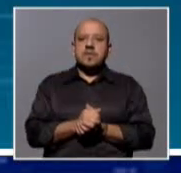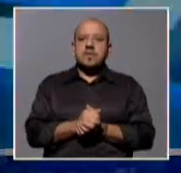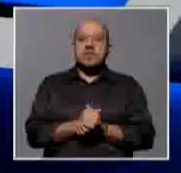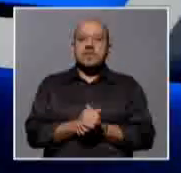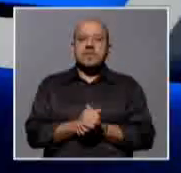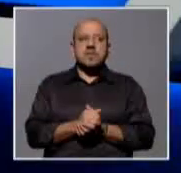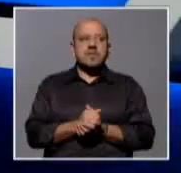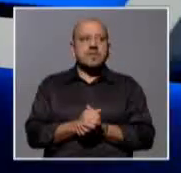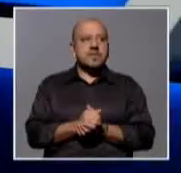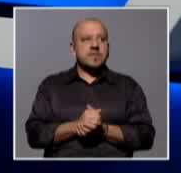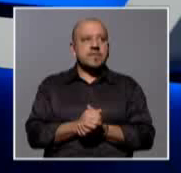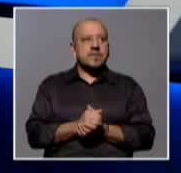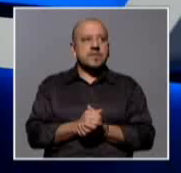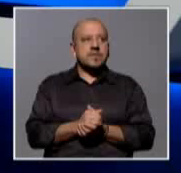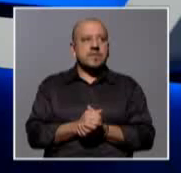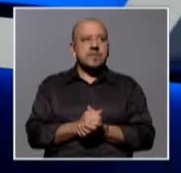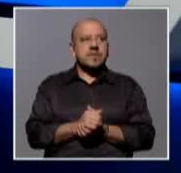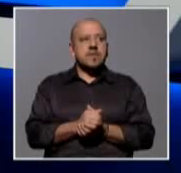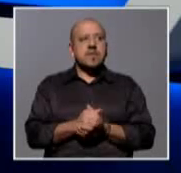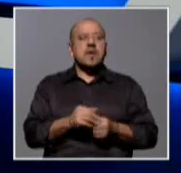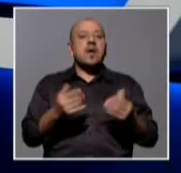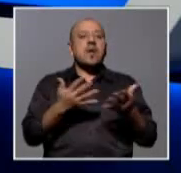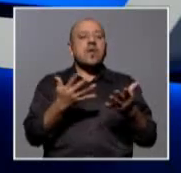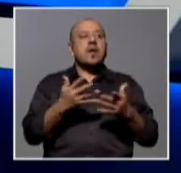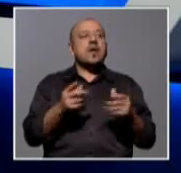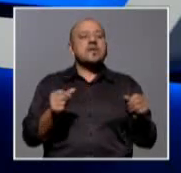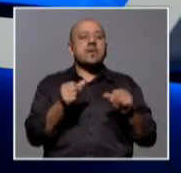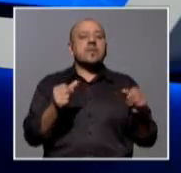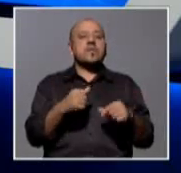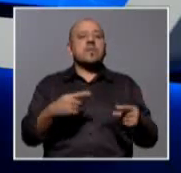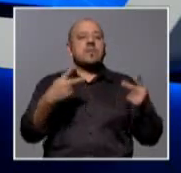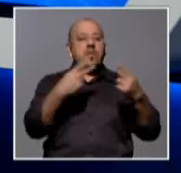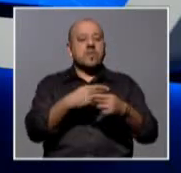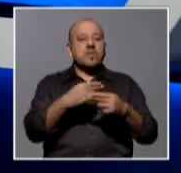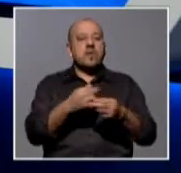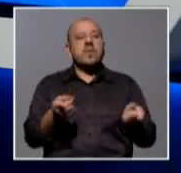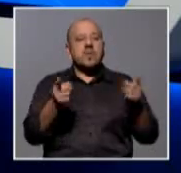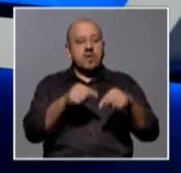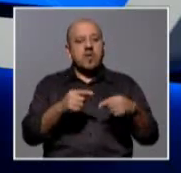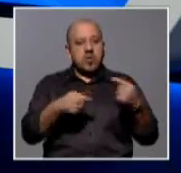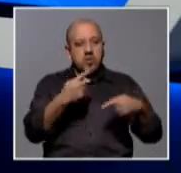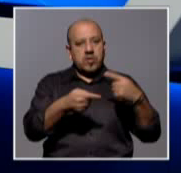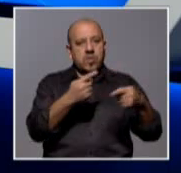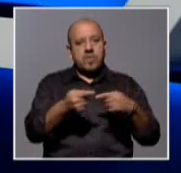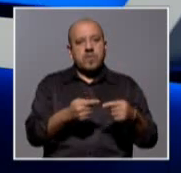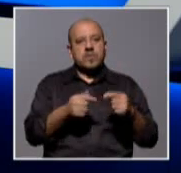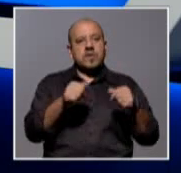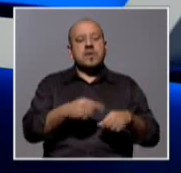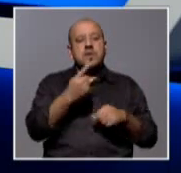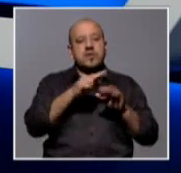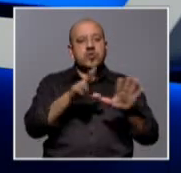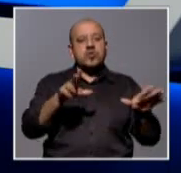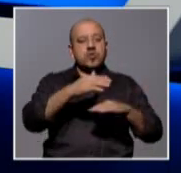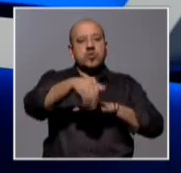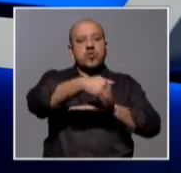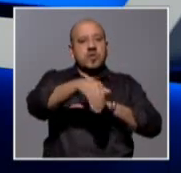Arriba, gracias. Nosotros nos vamos a una pausa, a la vuelta seguimos recorriendo 18 de julio